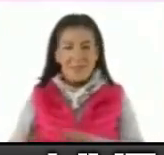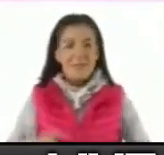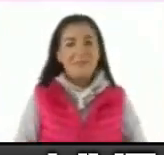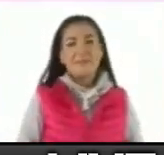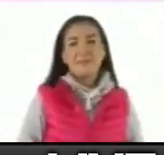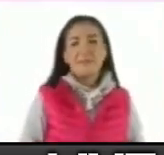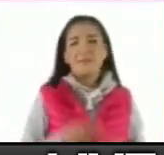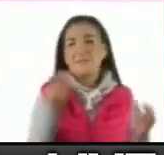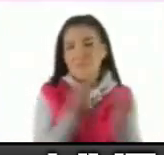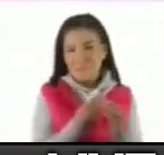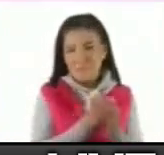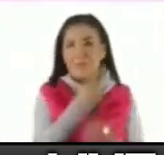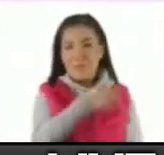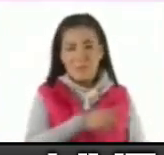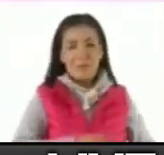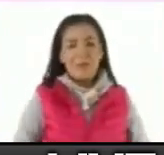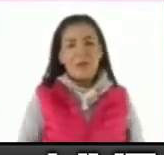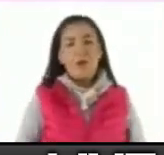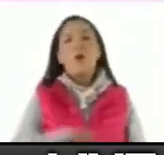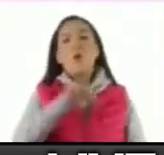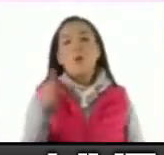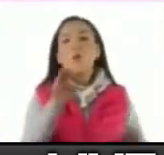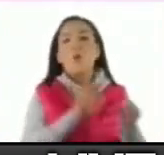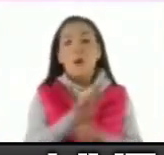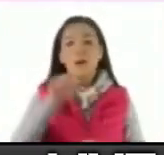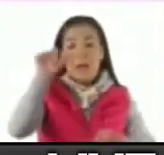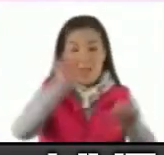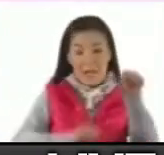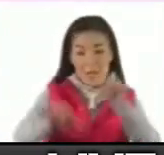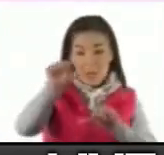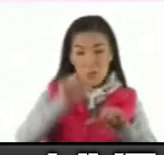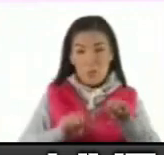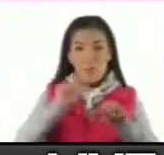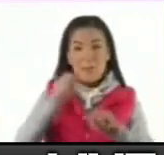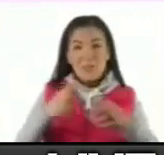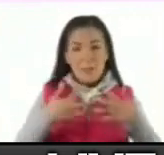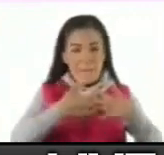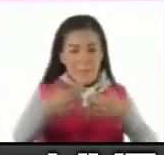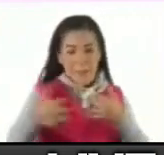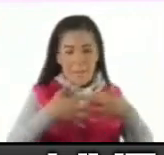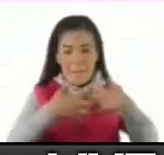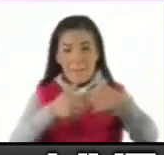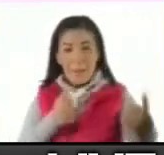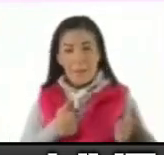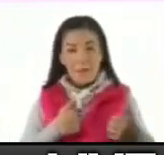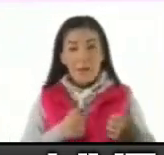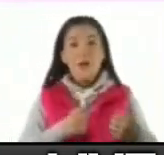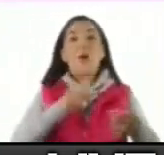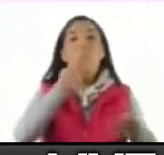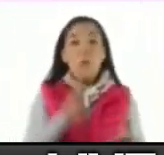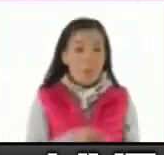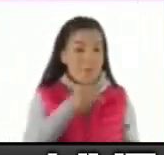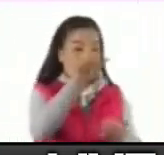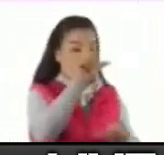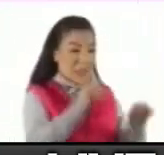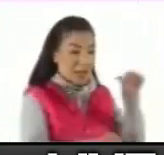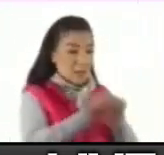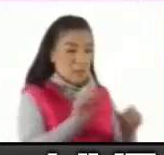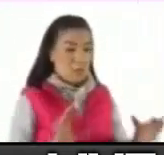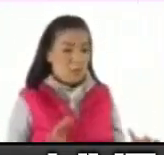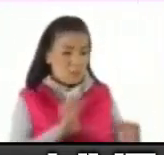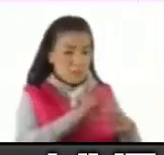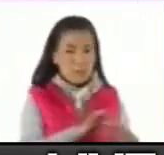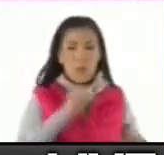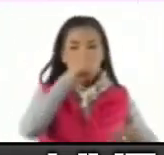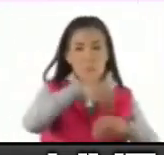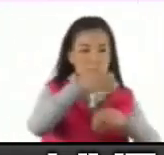una reacción química, los enlaces entre los átomos se rompen. Entonces, los átomos se reorganizan formando nuevos enlaces y